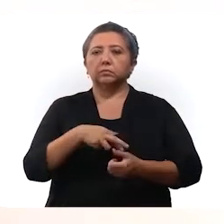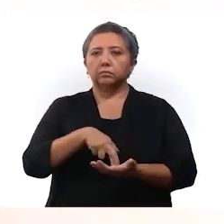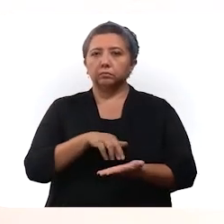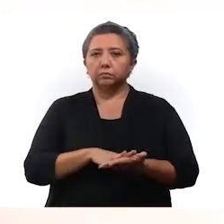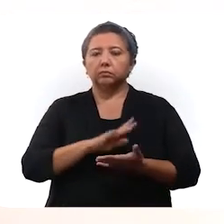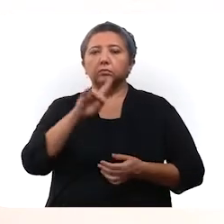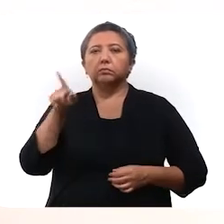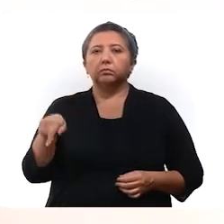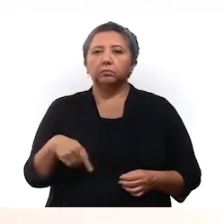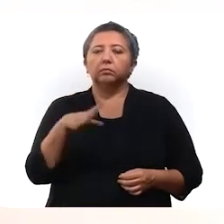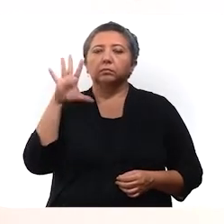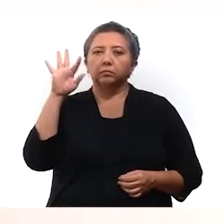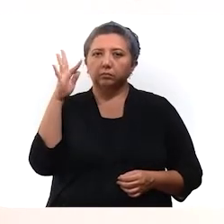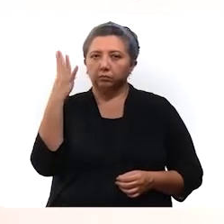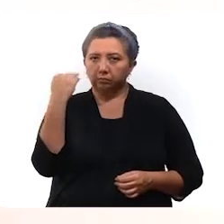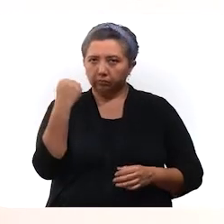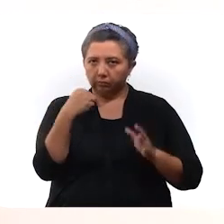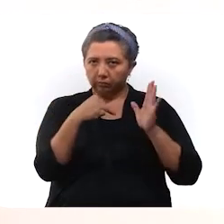contagios registrados, que son